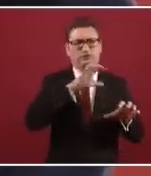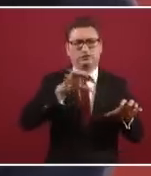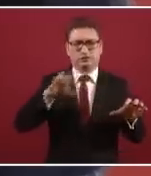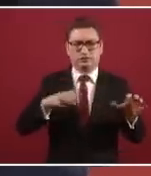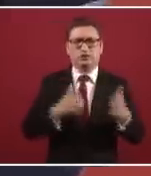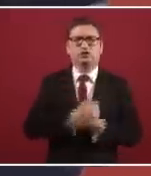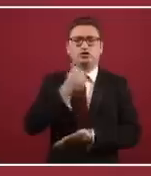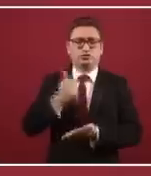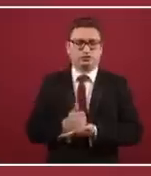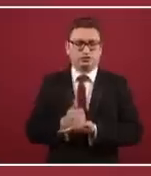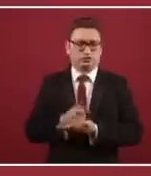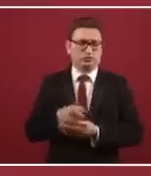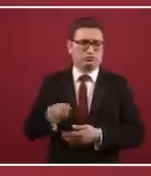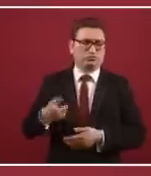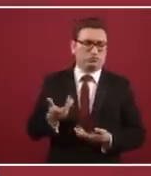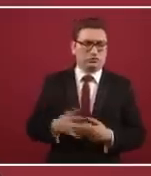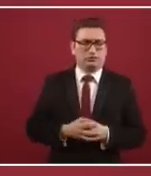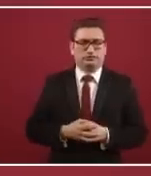Además,